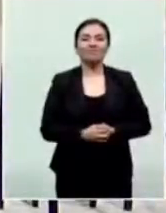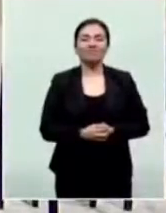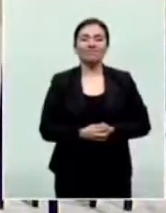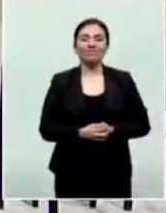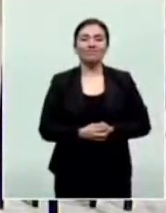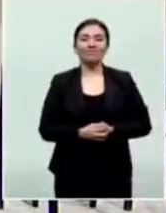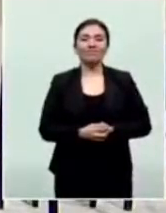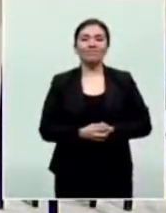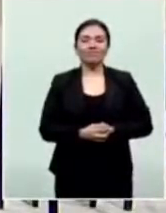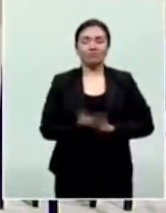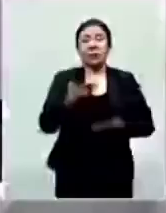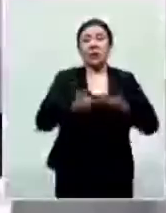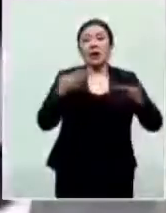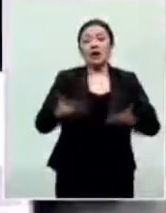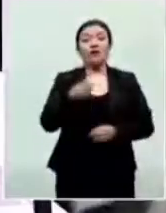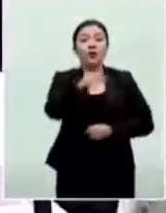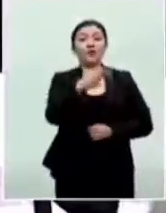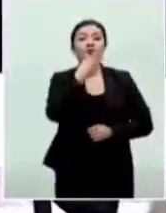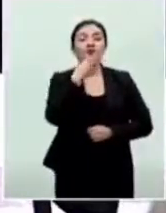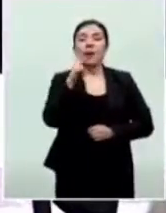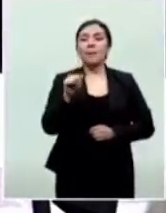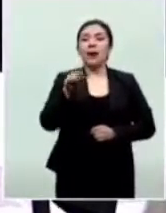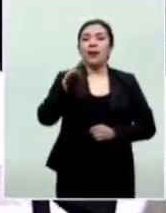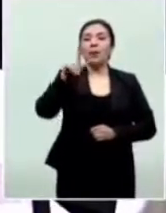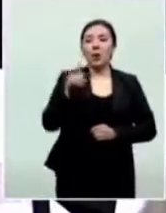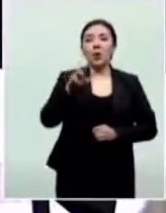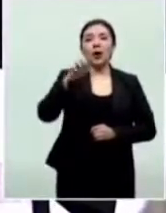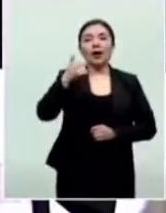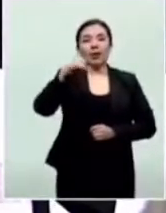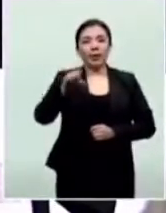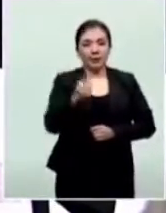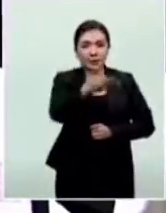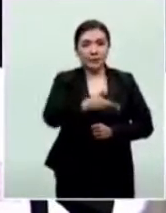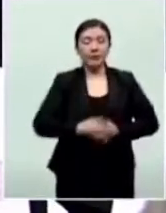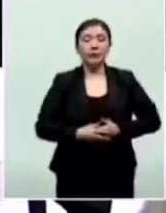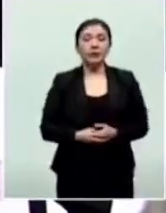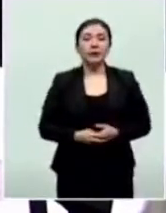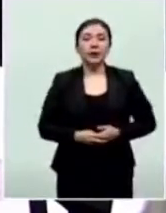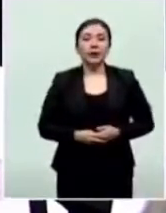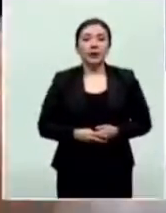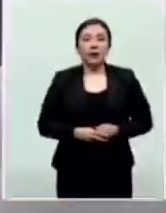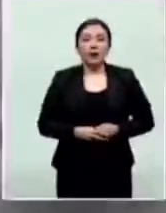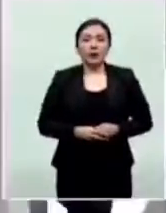gracias. Continuamos, Juan Pablo Reyes de Televisión Azteca.